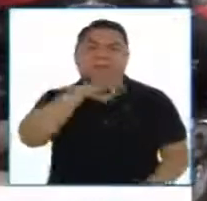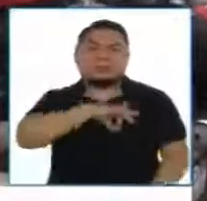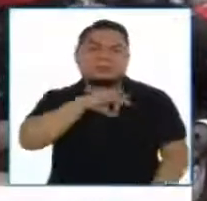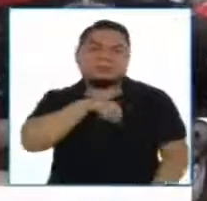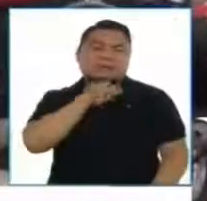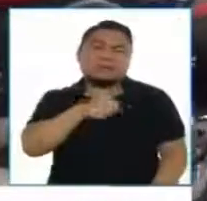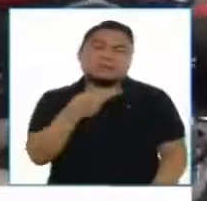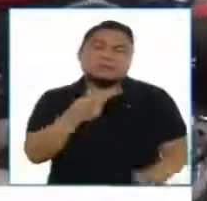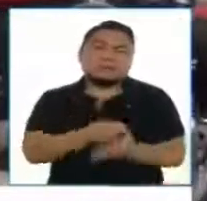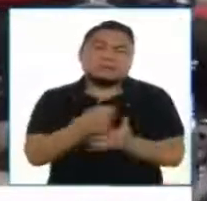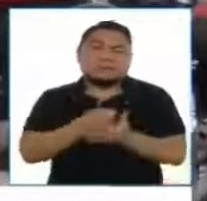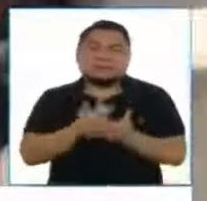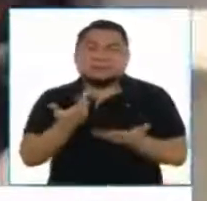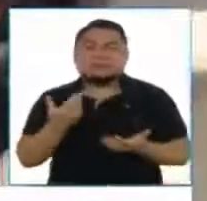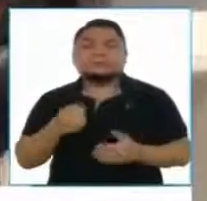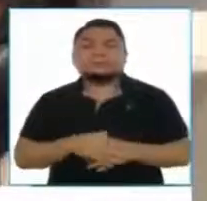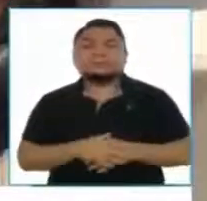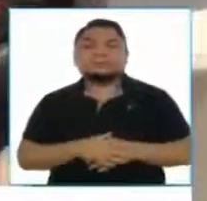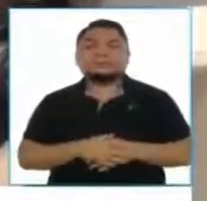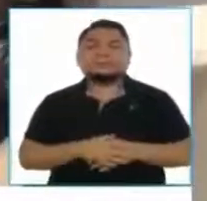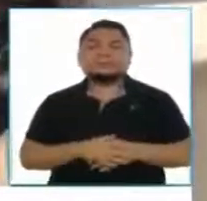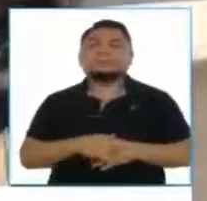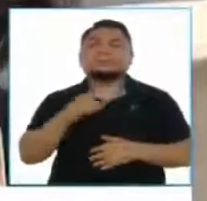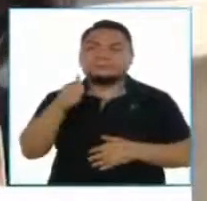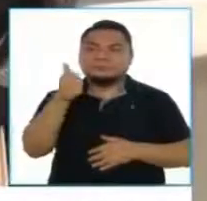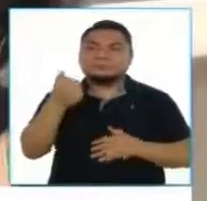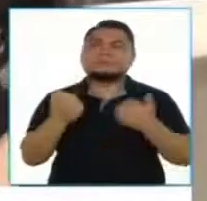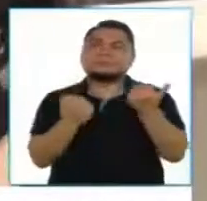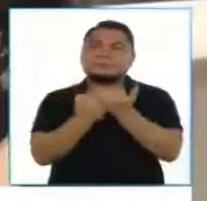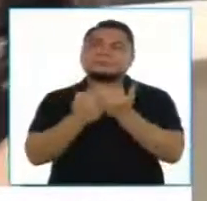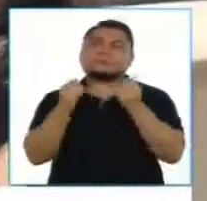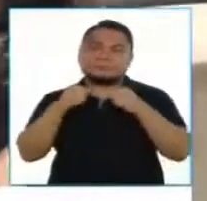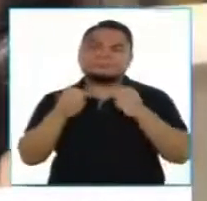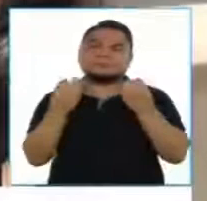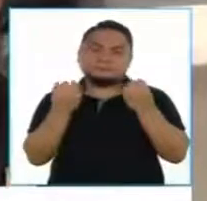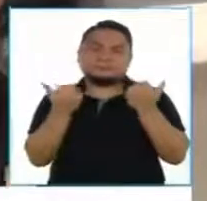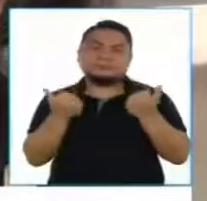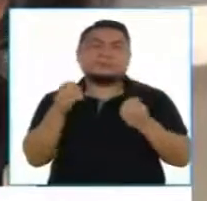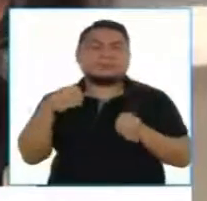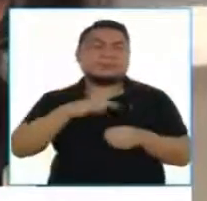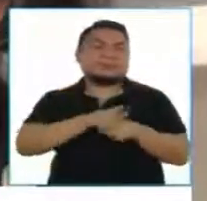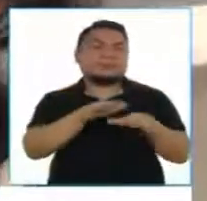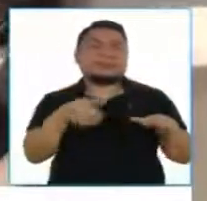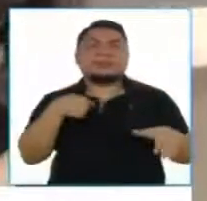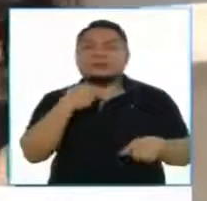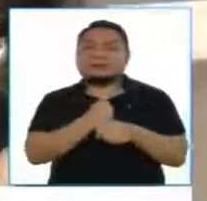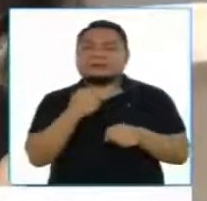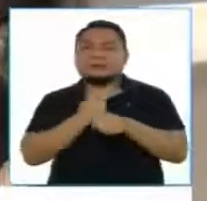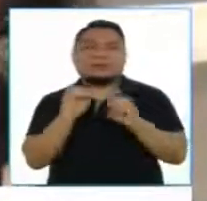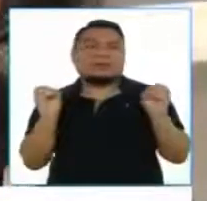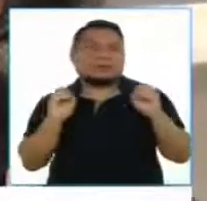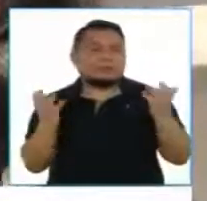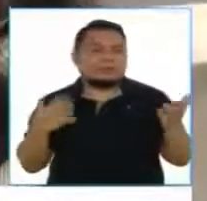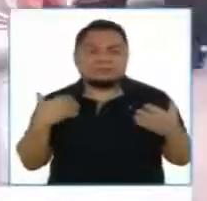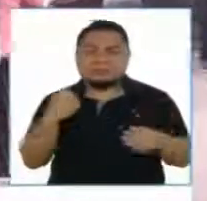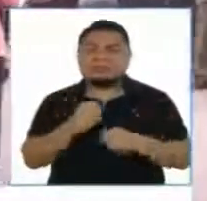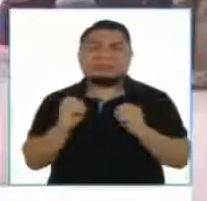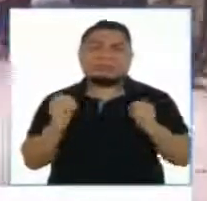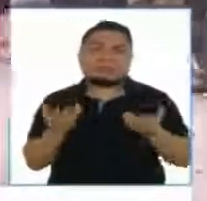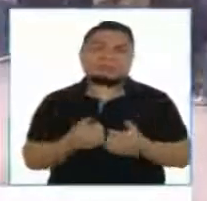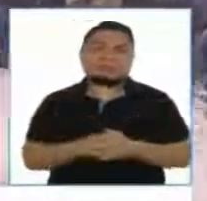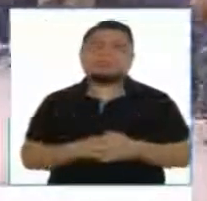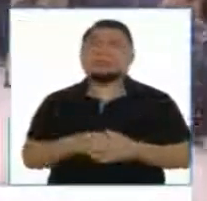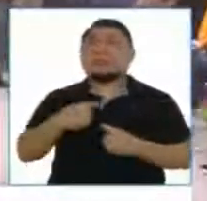algo del bono. Sí, está bien que nos apoye, pues, porque ahora por la pandemia nos quedamos sin trabajo y no podemos trabajar,